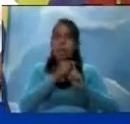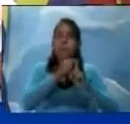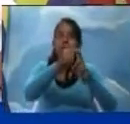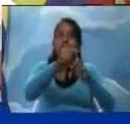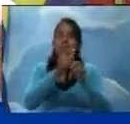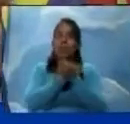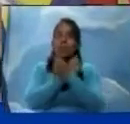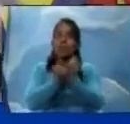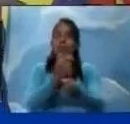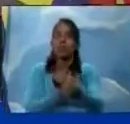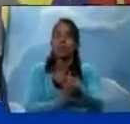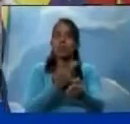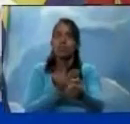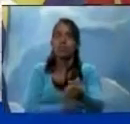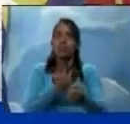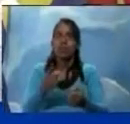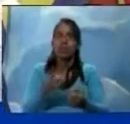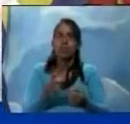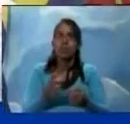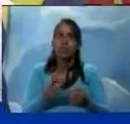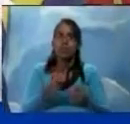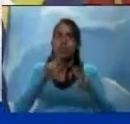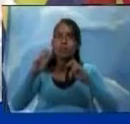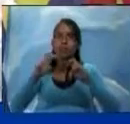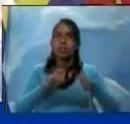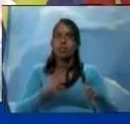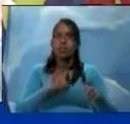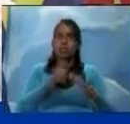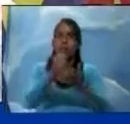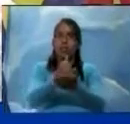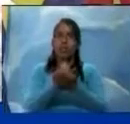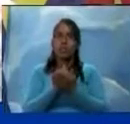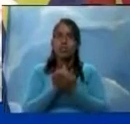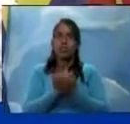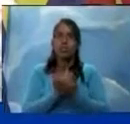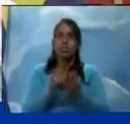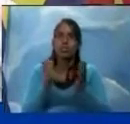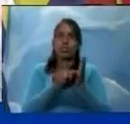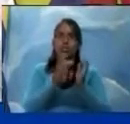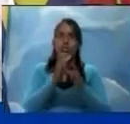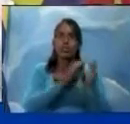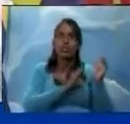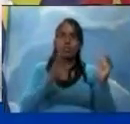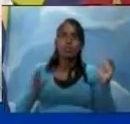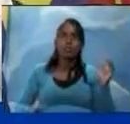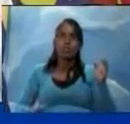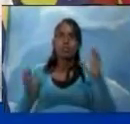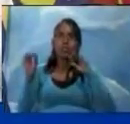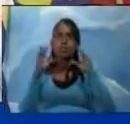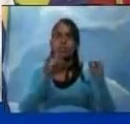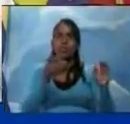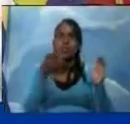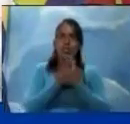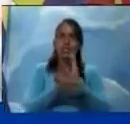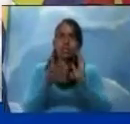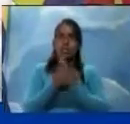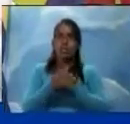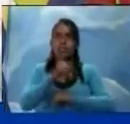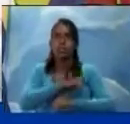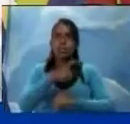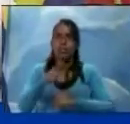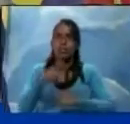mis amados hermanos? Los administradores, los ayudas. Jesucristo habla acerca de